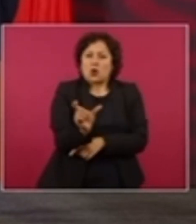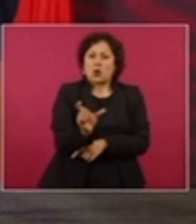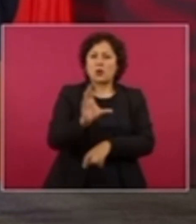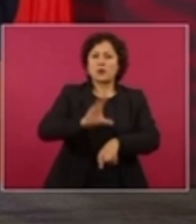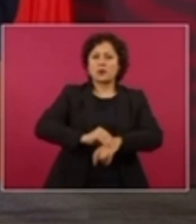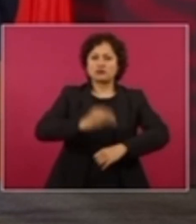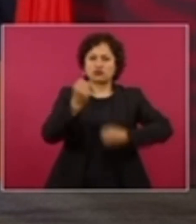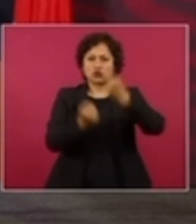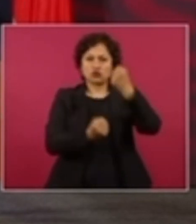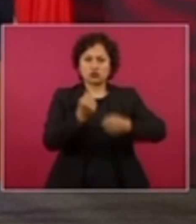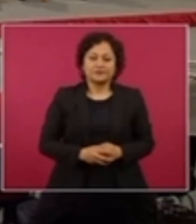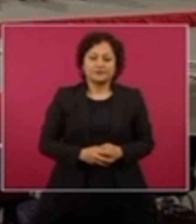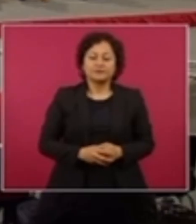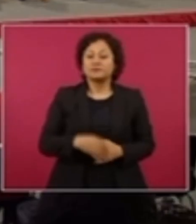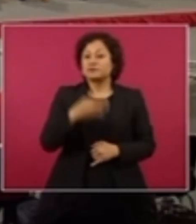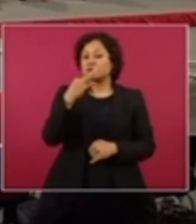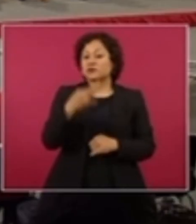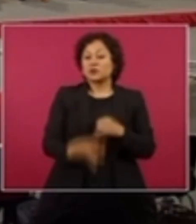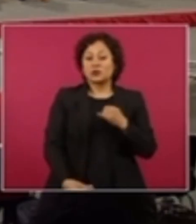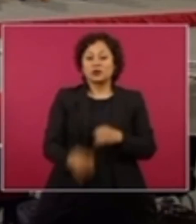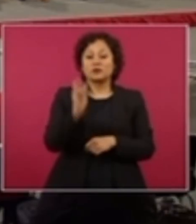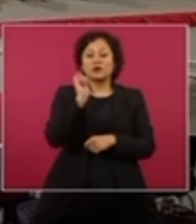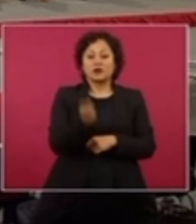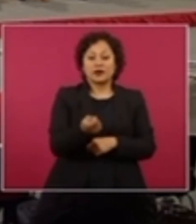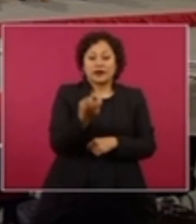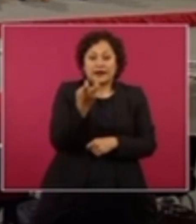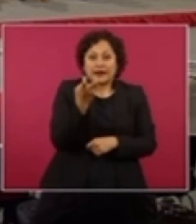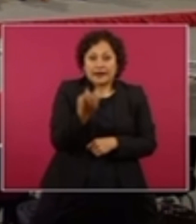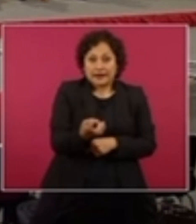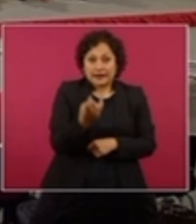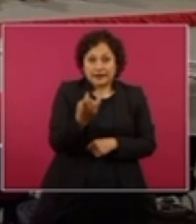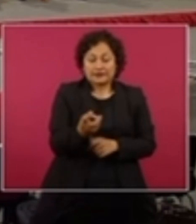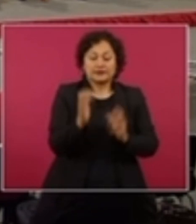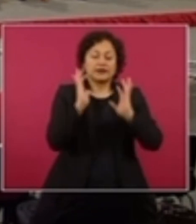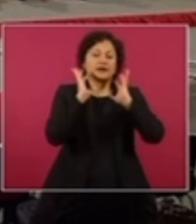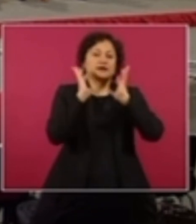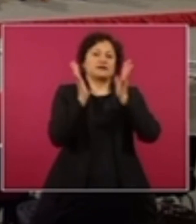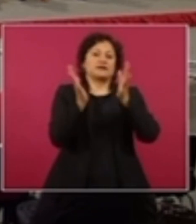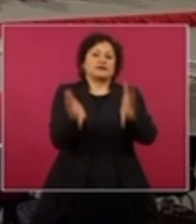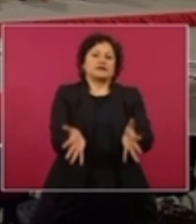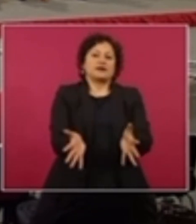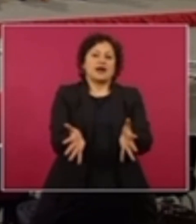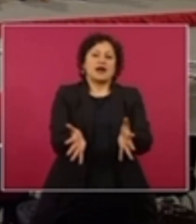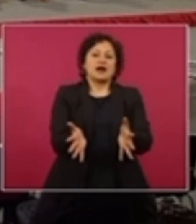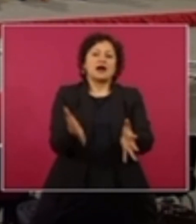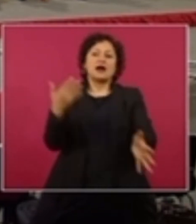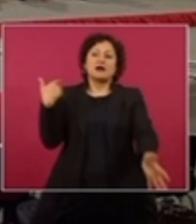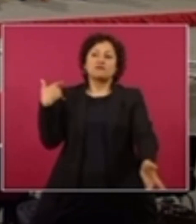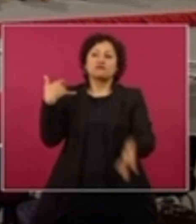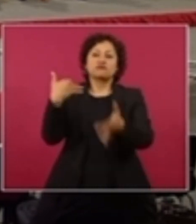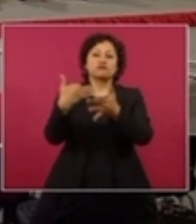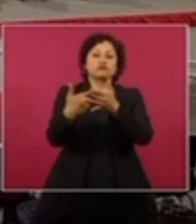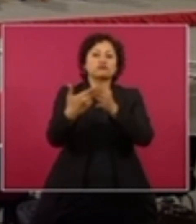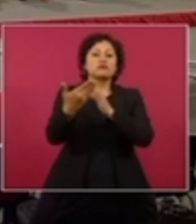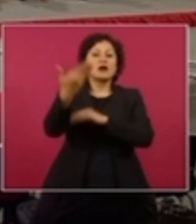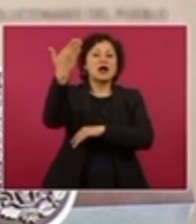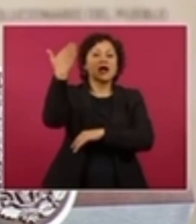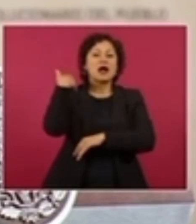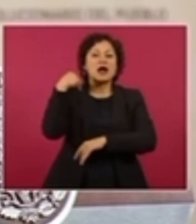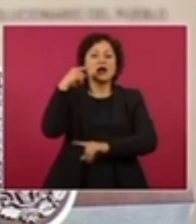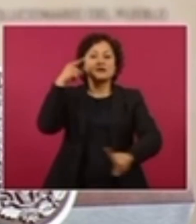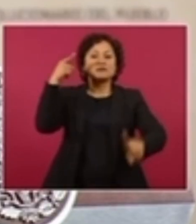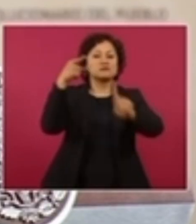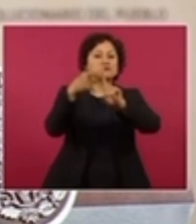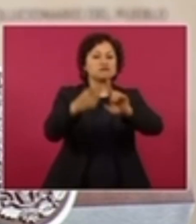la tarjeta allá. Con esto pues estamos cumpliendo una de las objetivos que se planteó desde el inicio de la